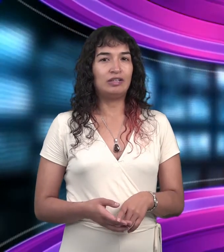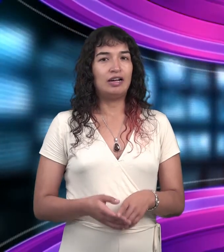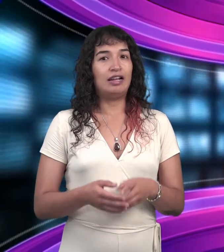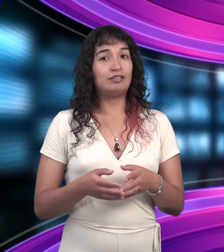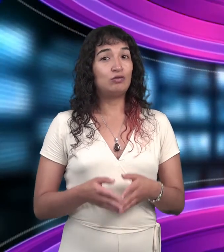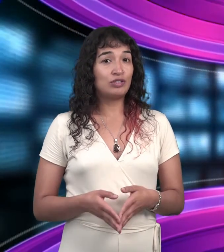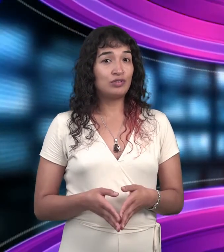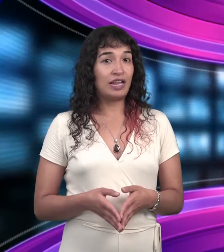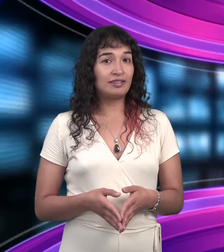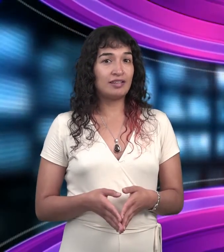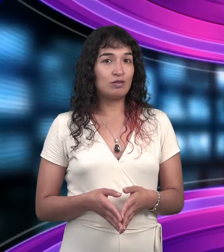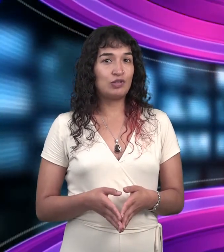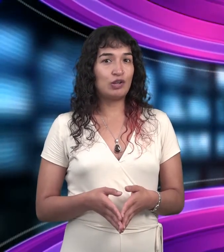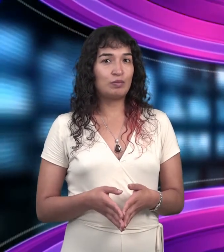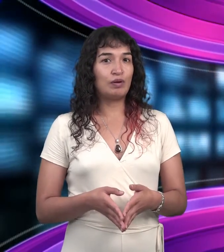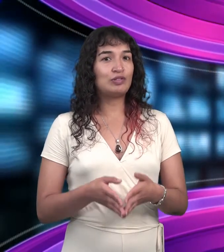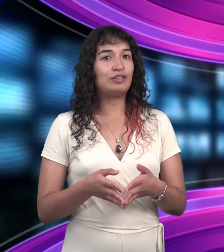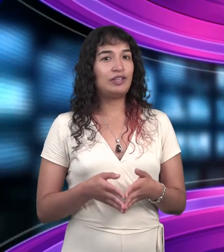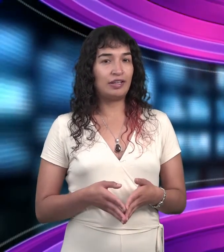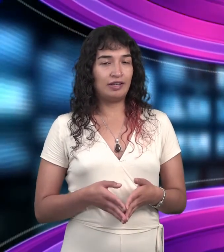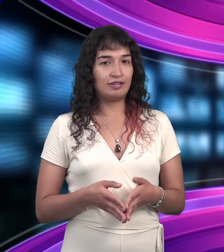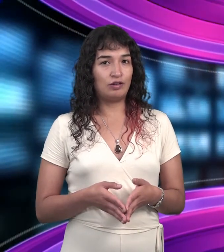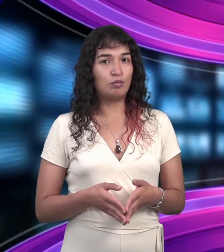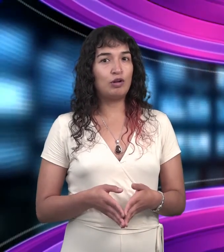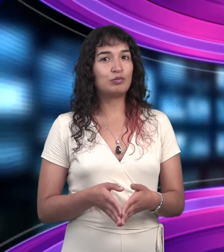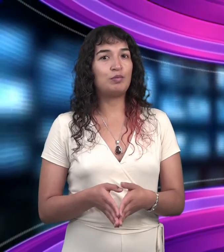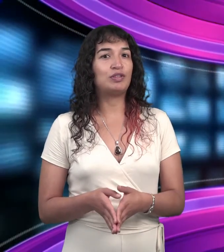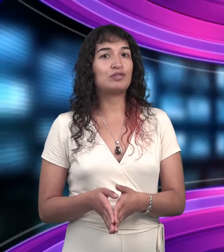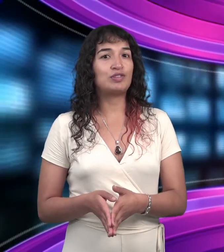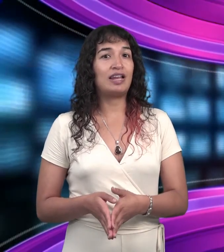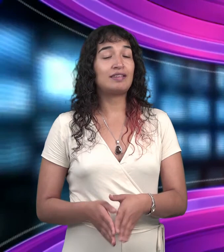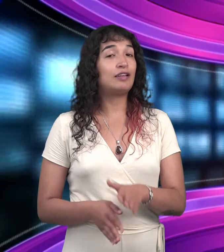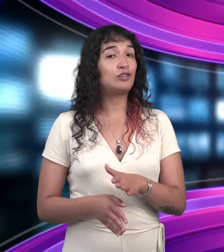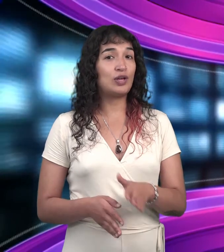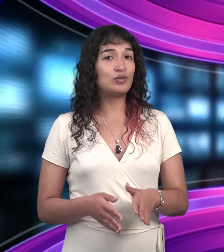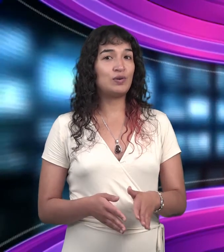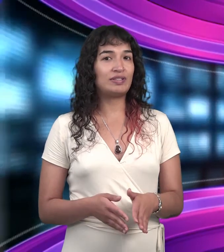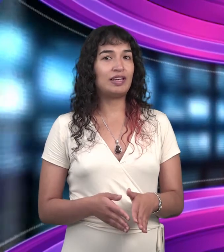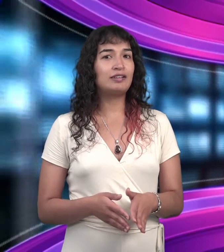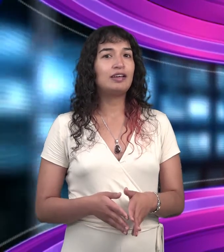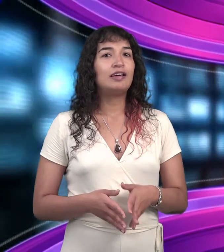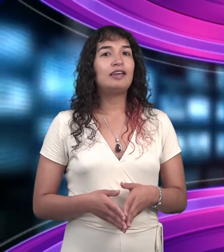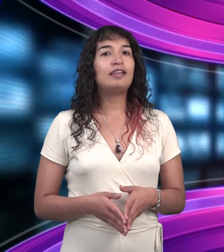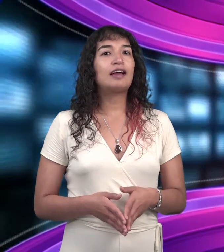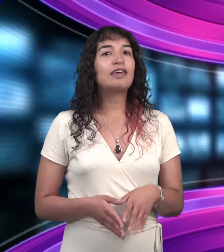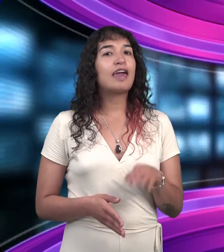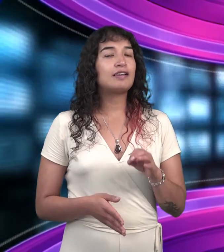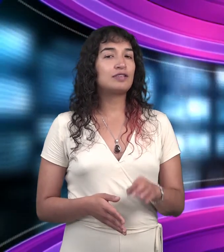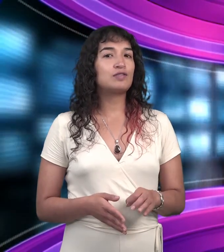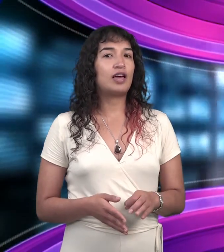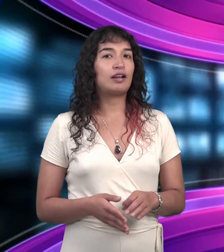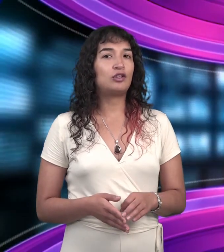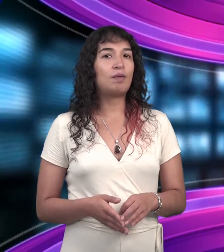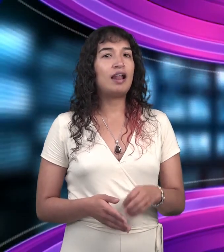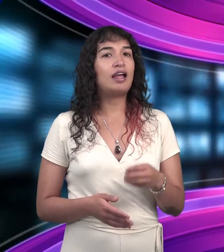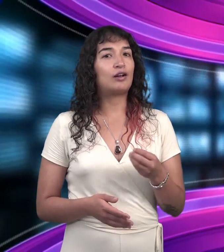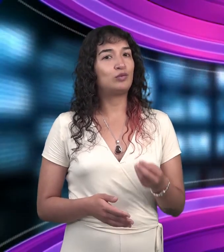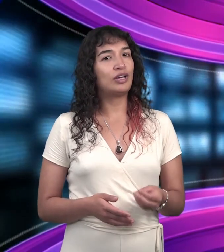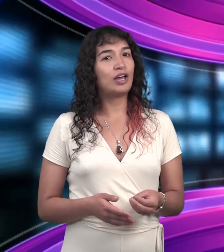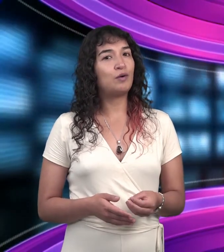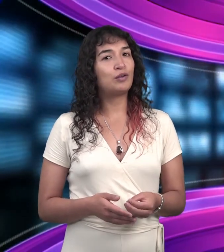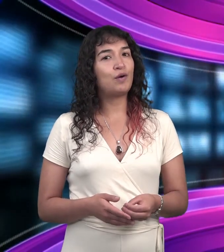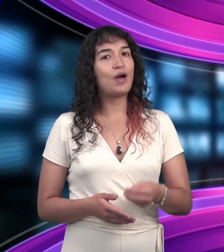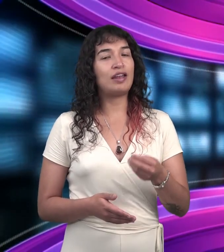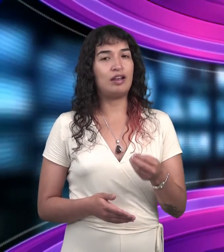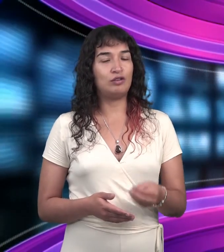demuestra. Las luchas sociales que ya anuncian los pueblos indígenas, así como los movimientos sociales en toda su diversidad, indican que esta sociedad retoma la